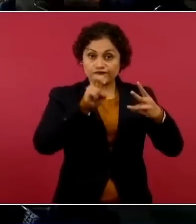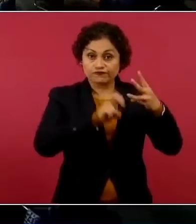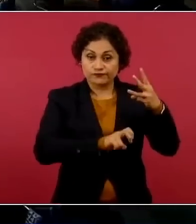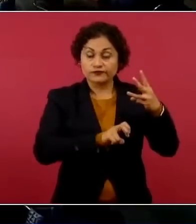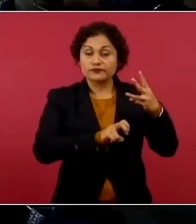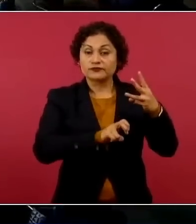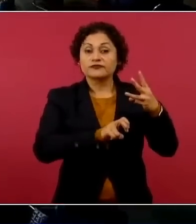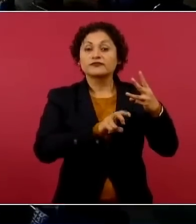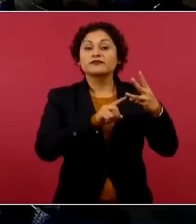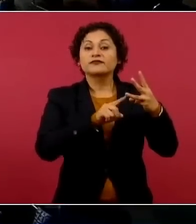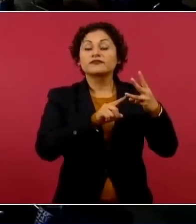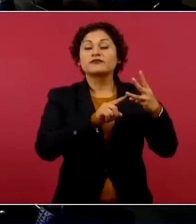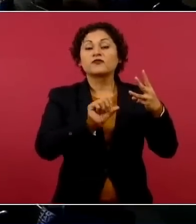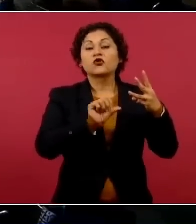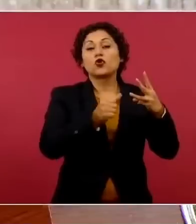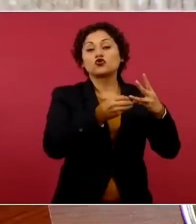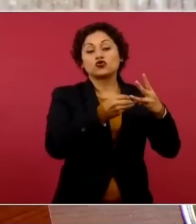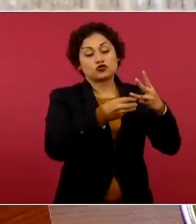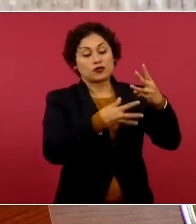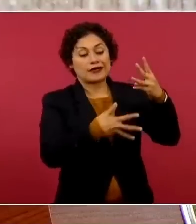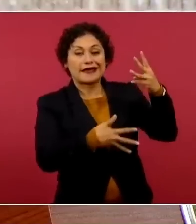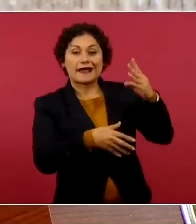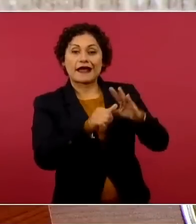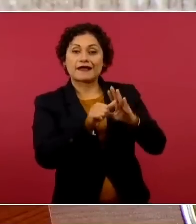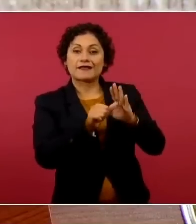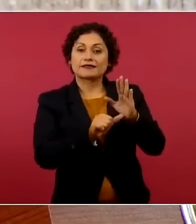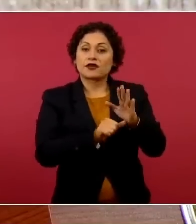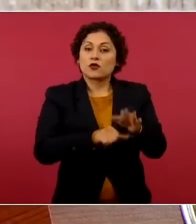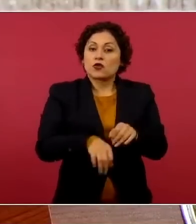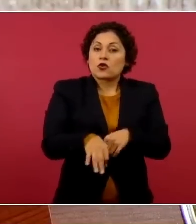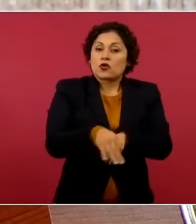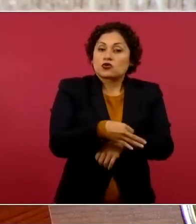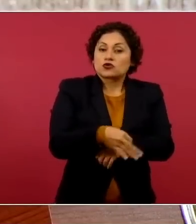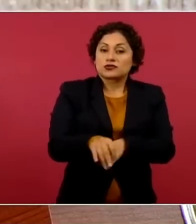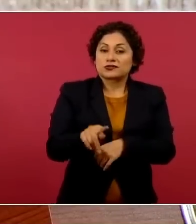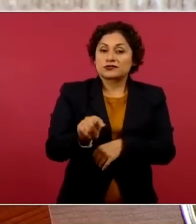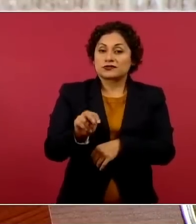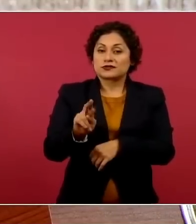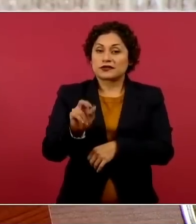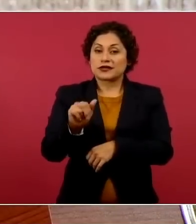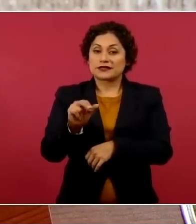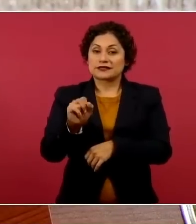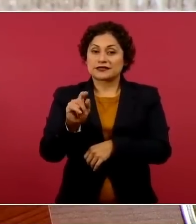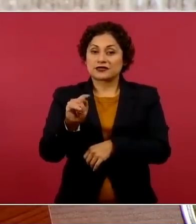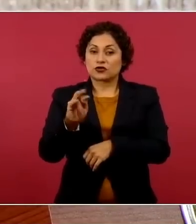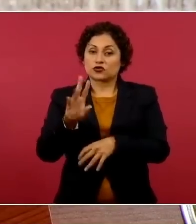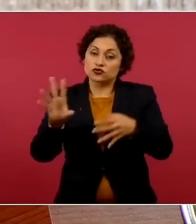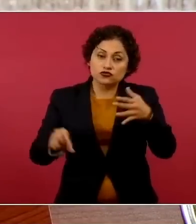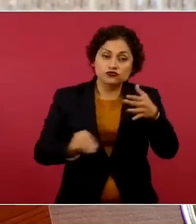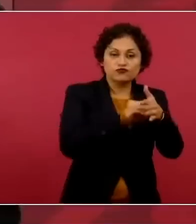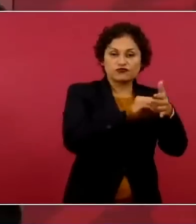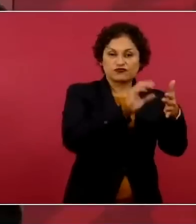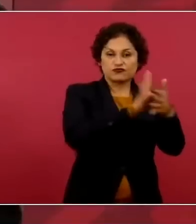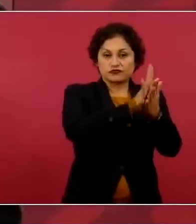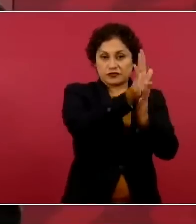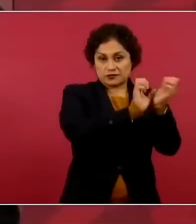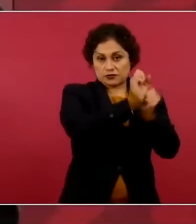varios artículos transitorios sobre el tema en la misma Constitución.